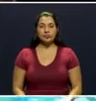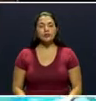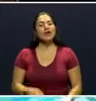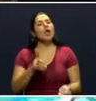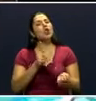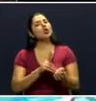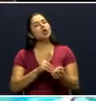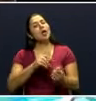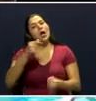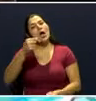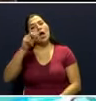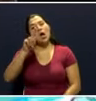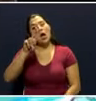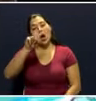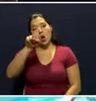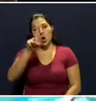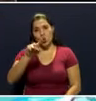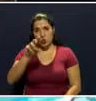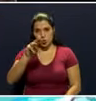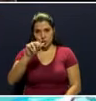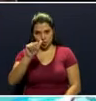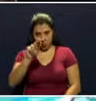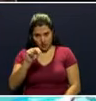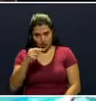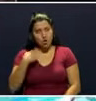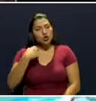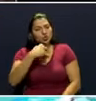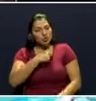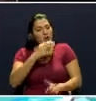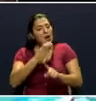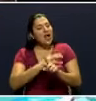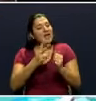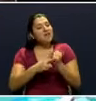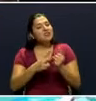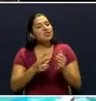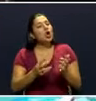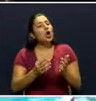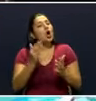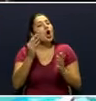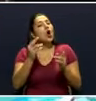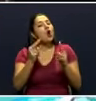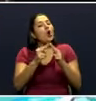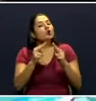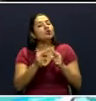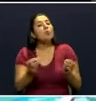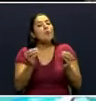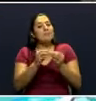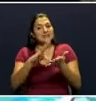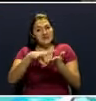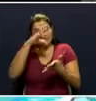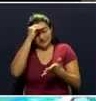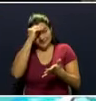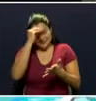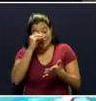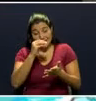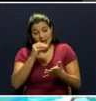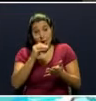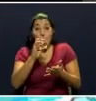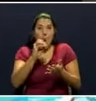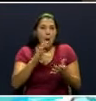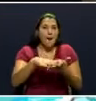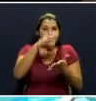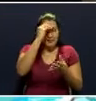Doctora Guzmán, vamos aprendiendo de esta enfermedad, que es una enfermedad nueva, es un coronavirus nuevo, no